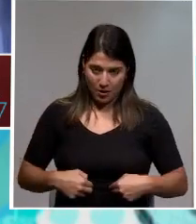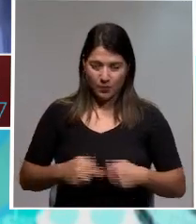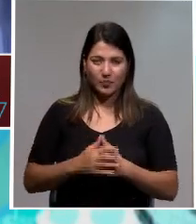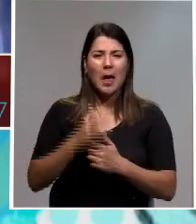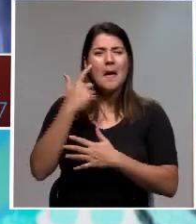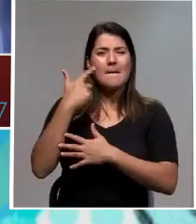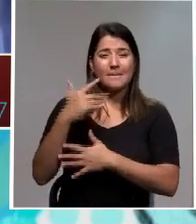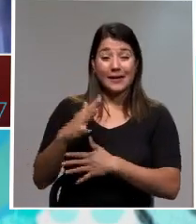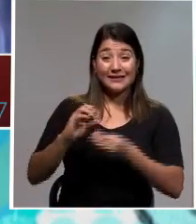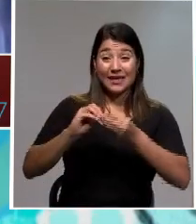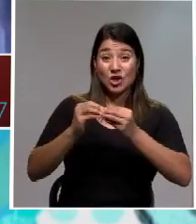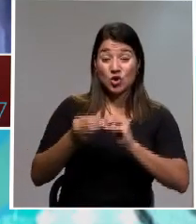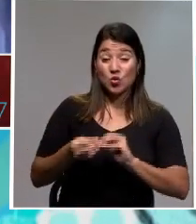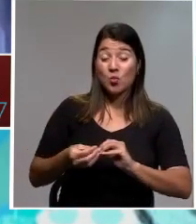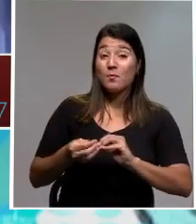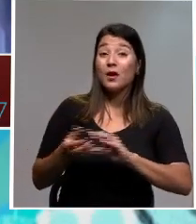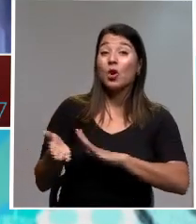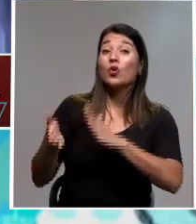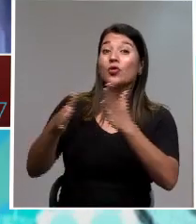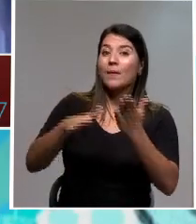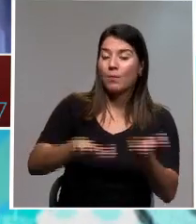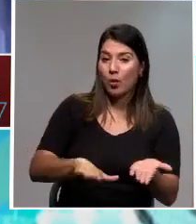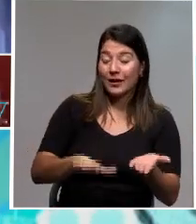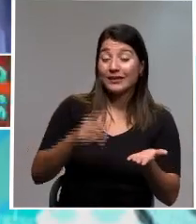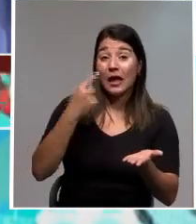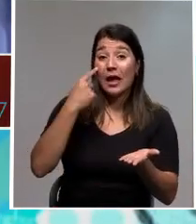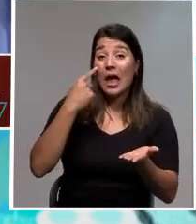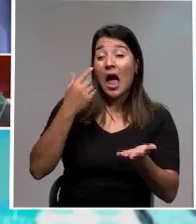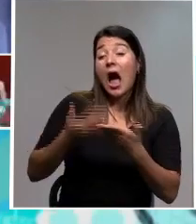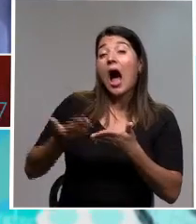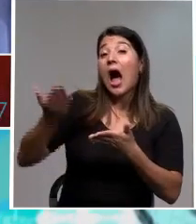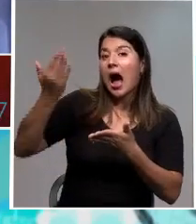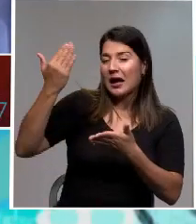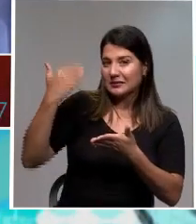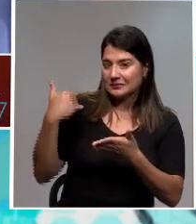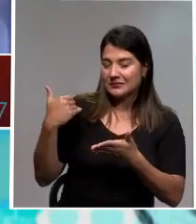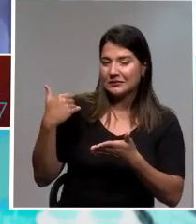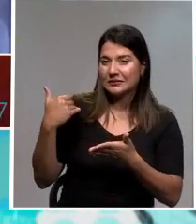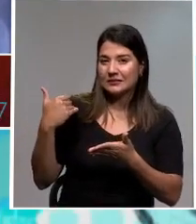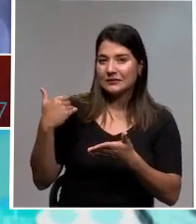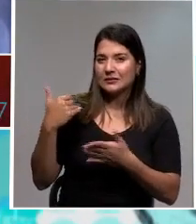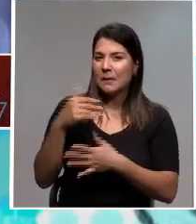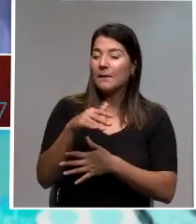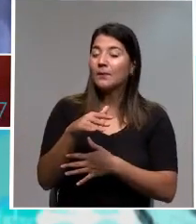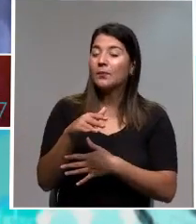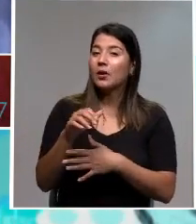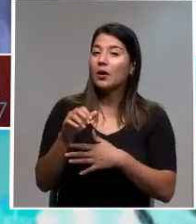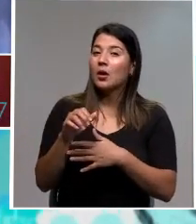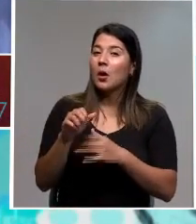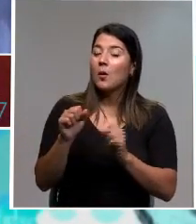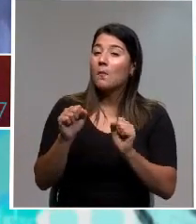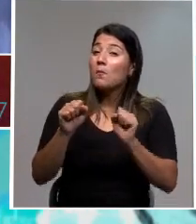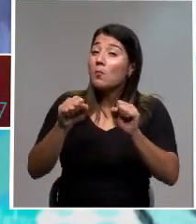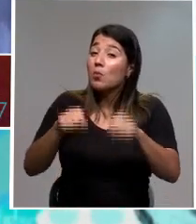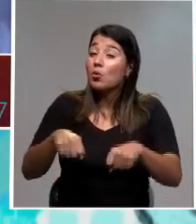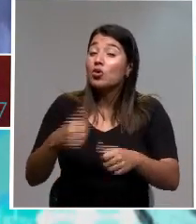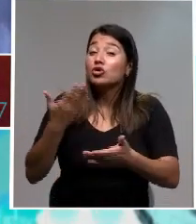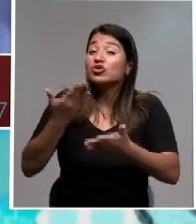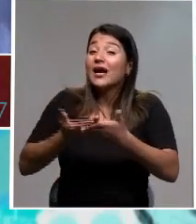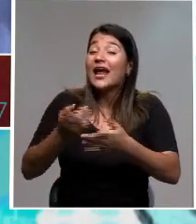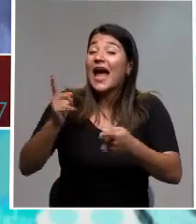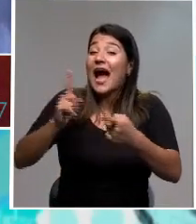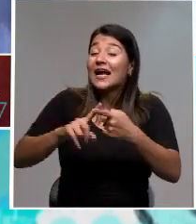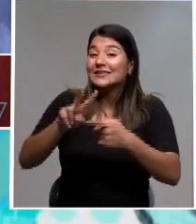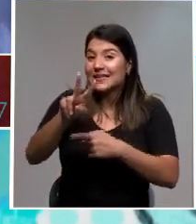por Yersinia pestis en la Edad Media tuvo que haber causado incluso hasta casi unos